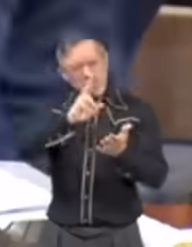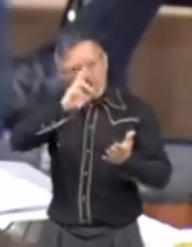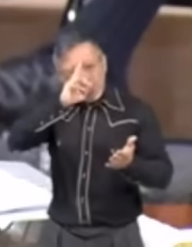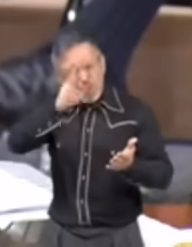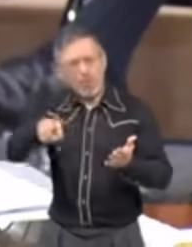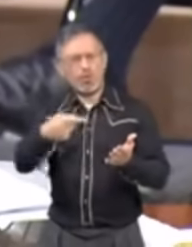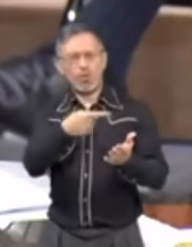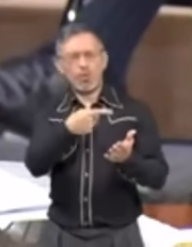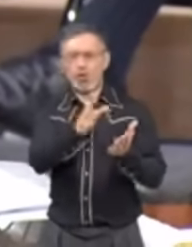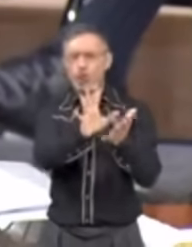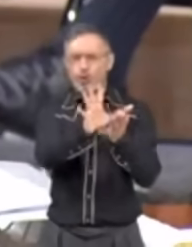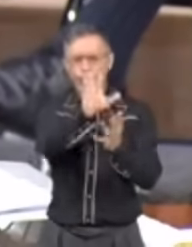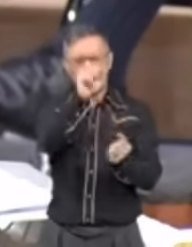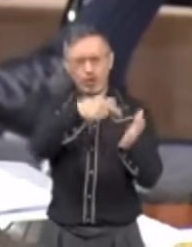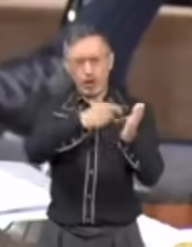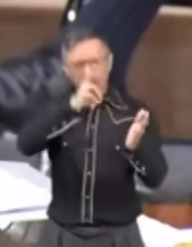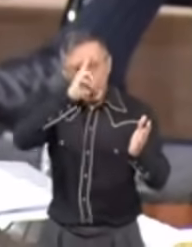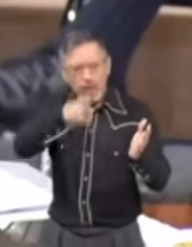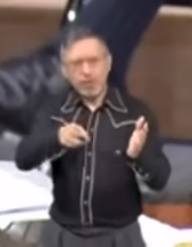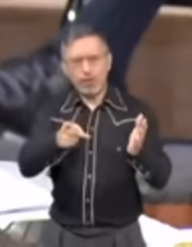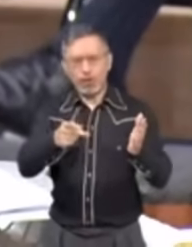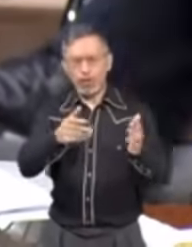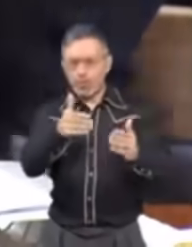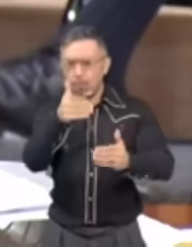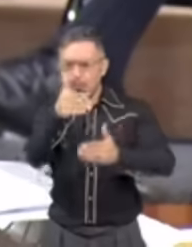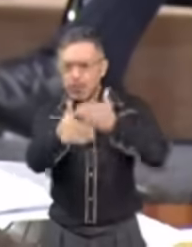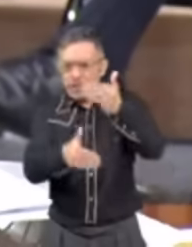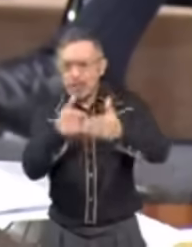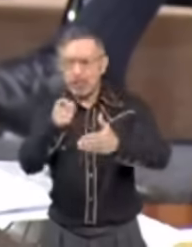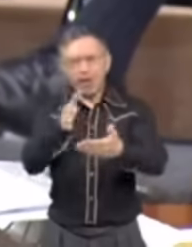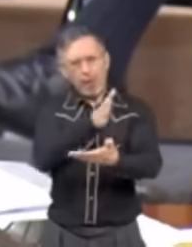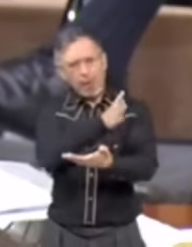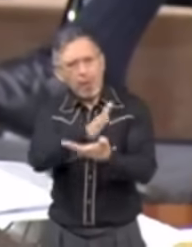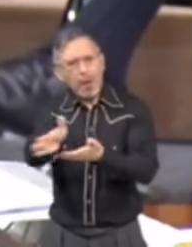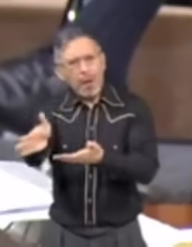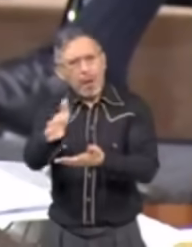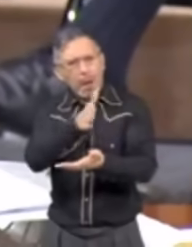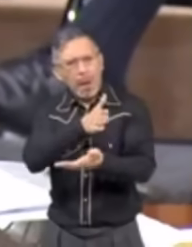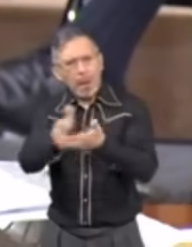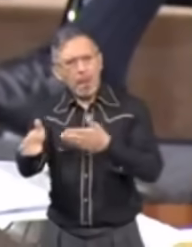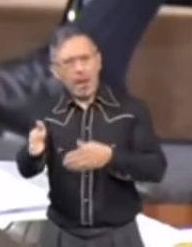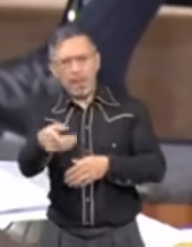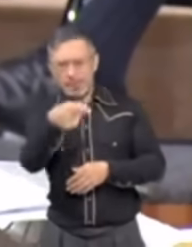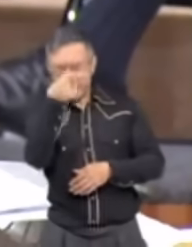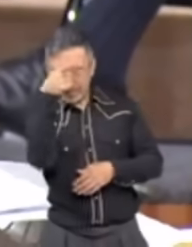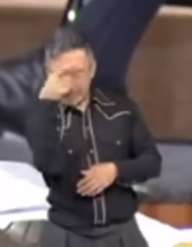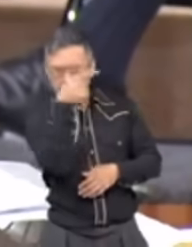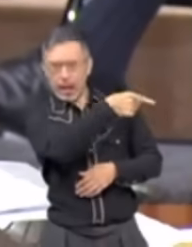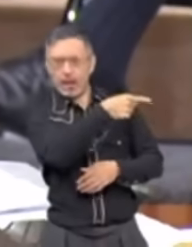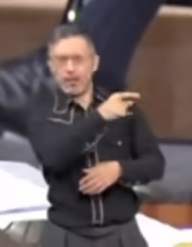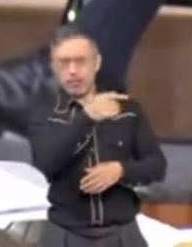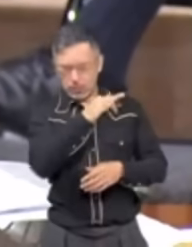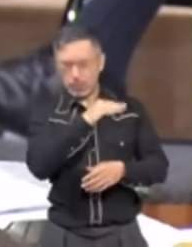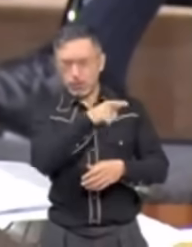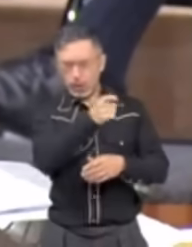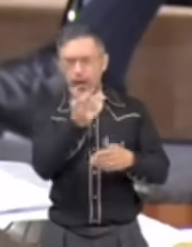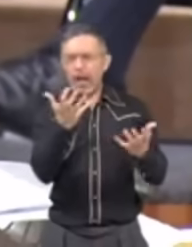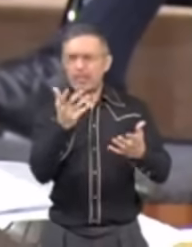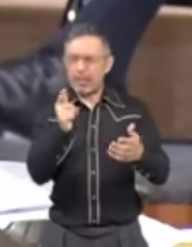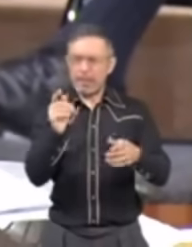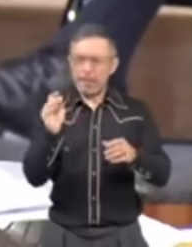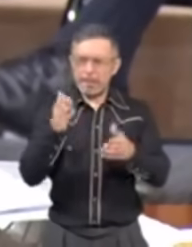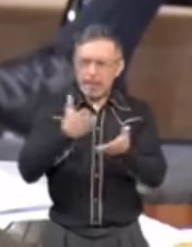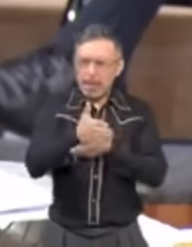inconstitucionalmente en el proceso en curso. Él es el que lo está haciendo y son sentencias del